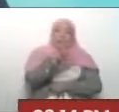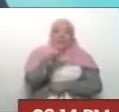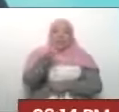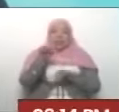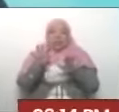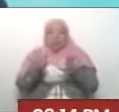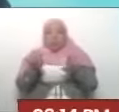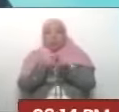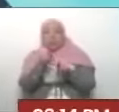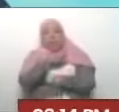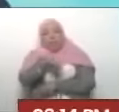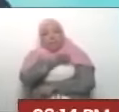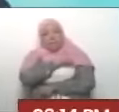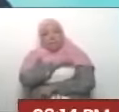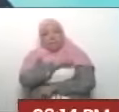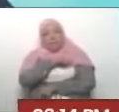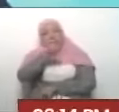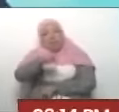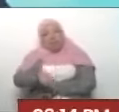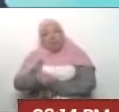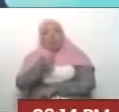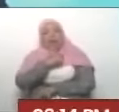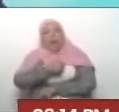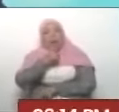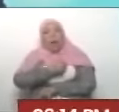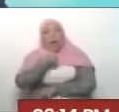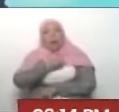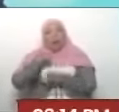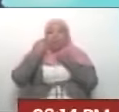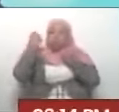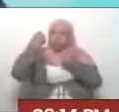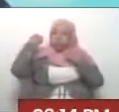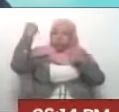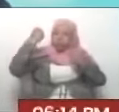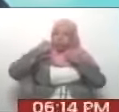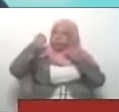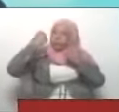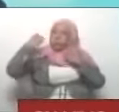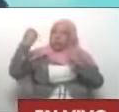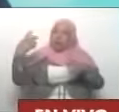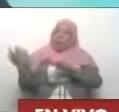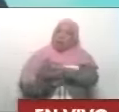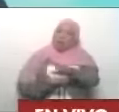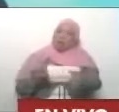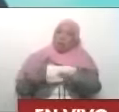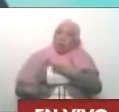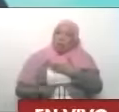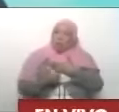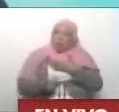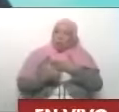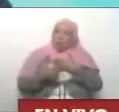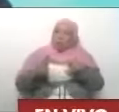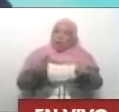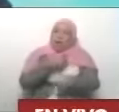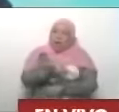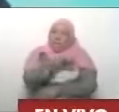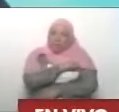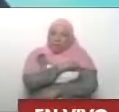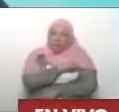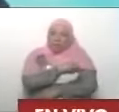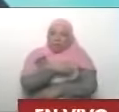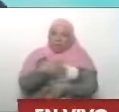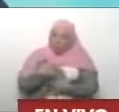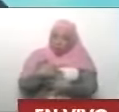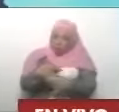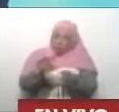de colonialismo, son también de resistencia y de contraacción a esa dominación. Y es un tema